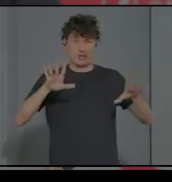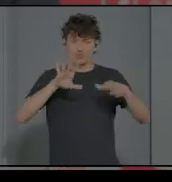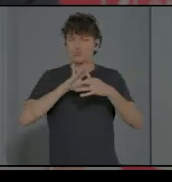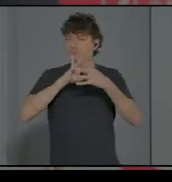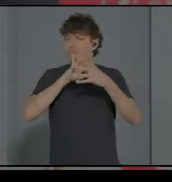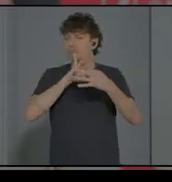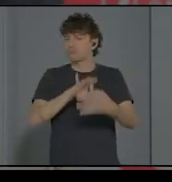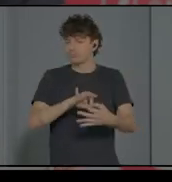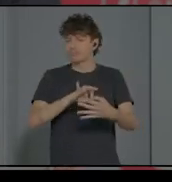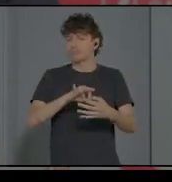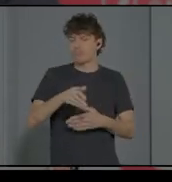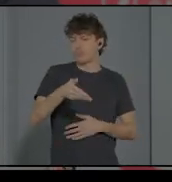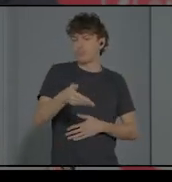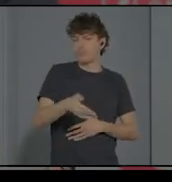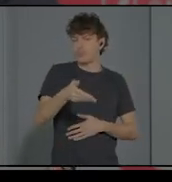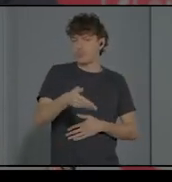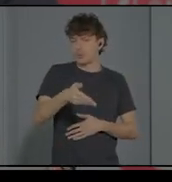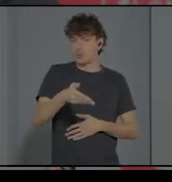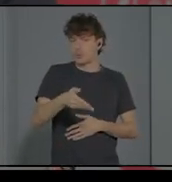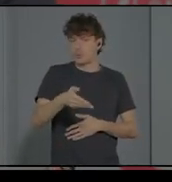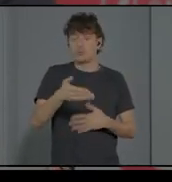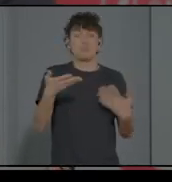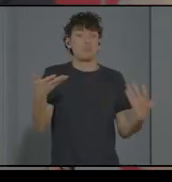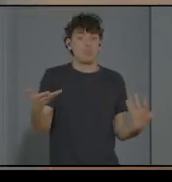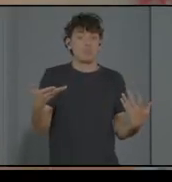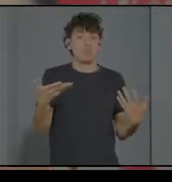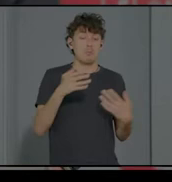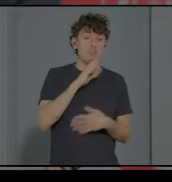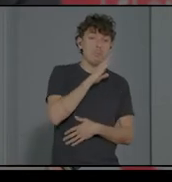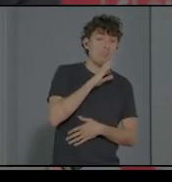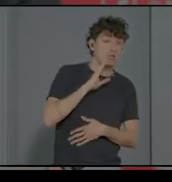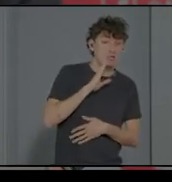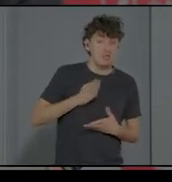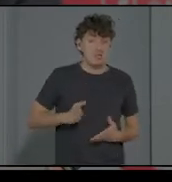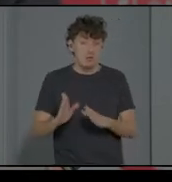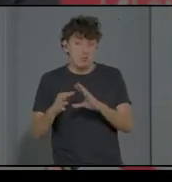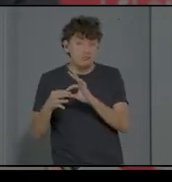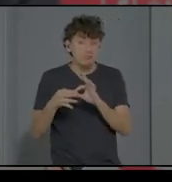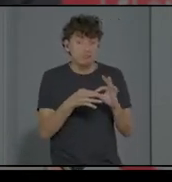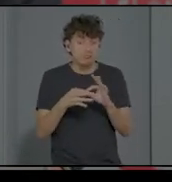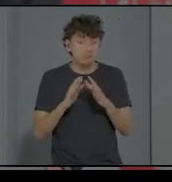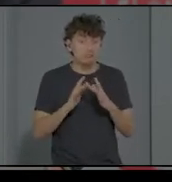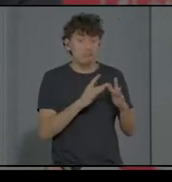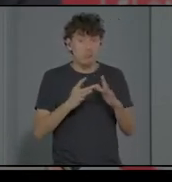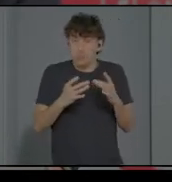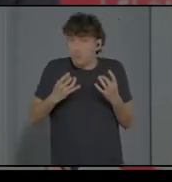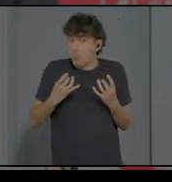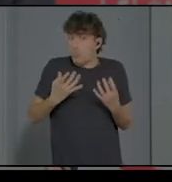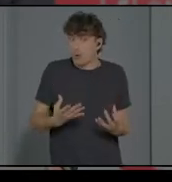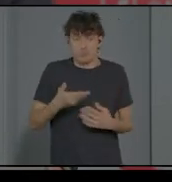precoz entre madre e hijo, que es muy importante porque estimula el desarrollo de una serie de